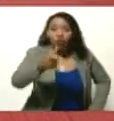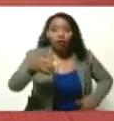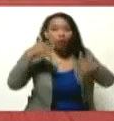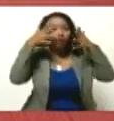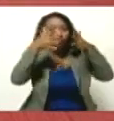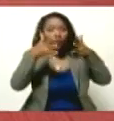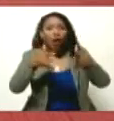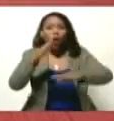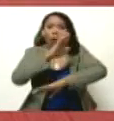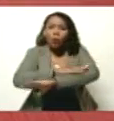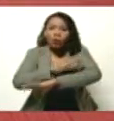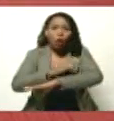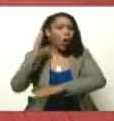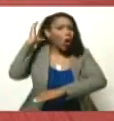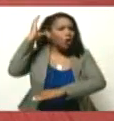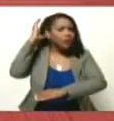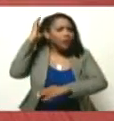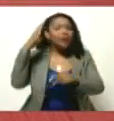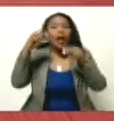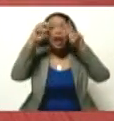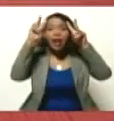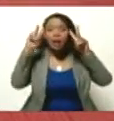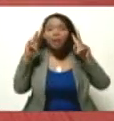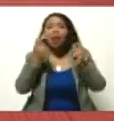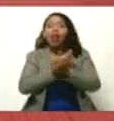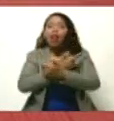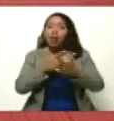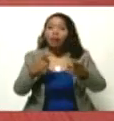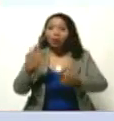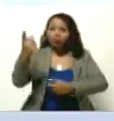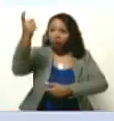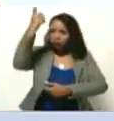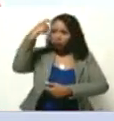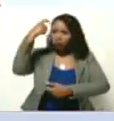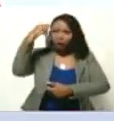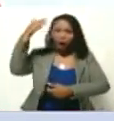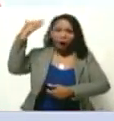de plena conciencia, libres, como nos enseñó Chávez.